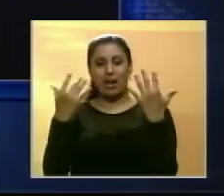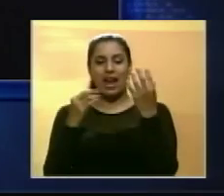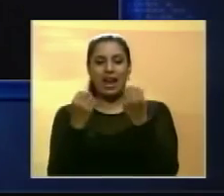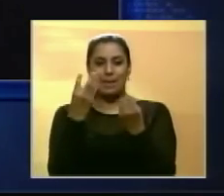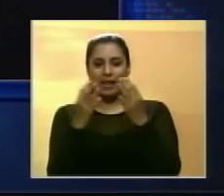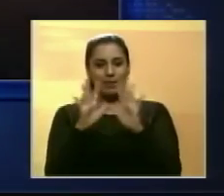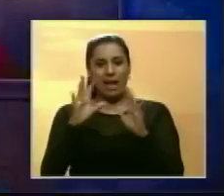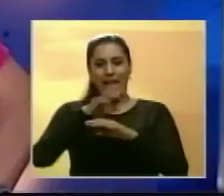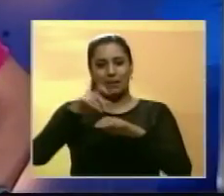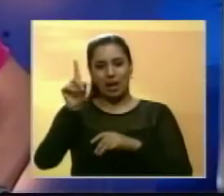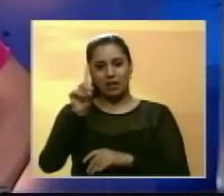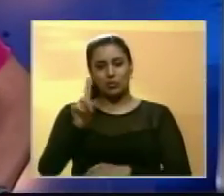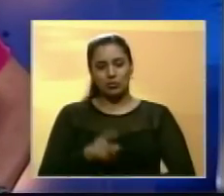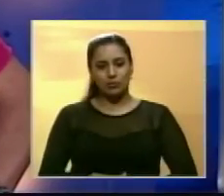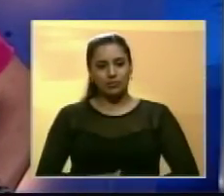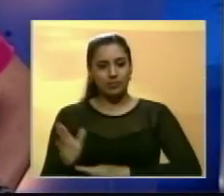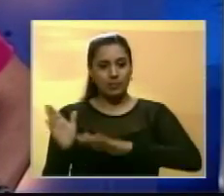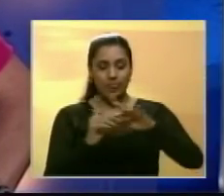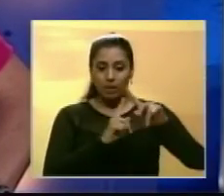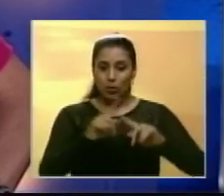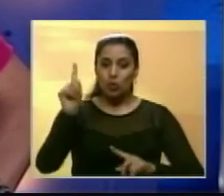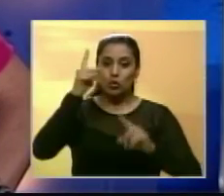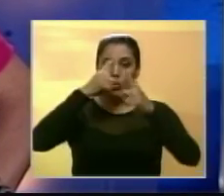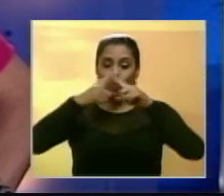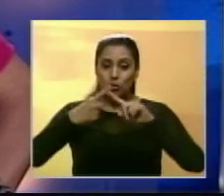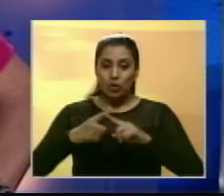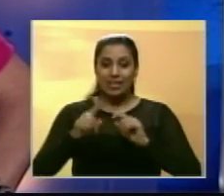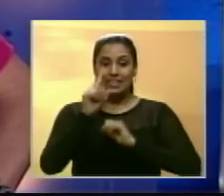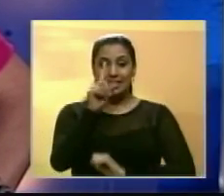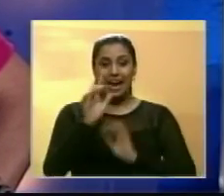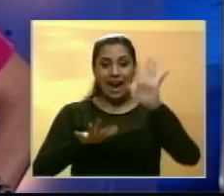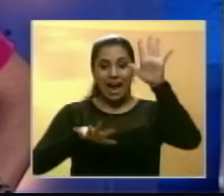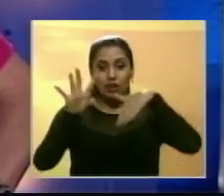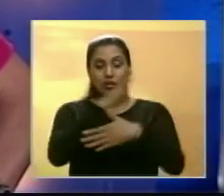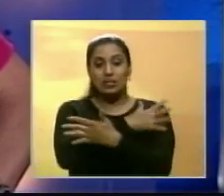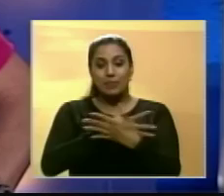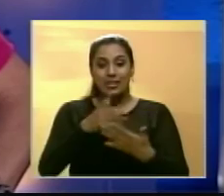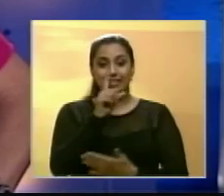vegetación. Un total de